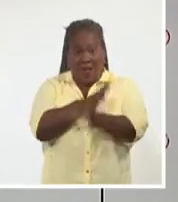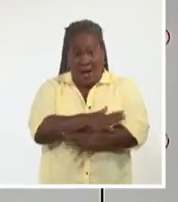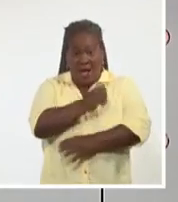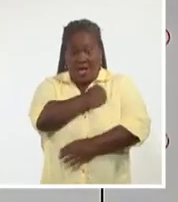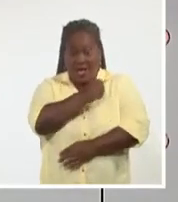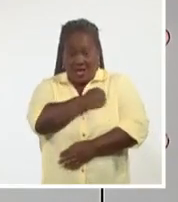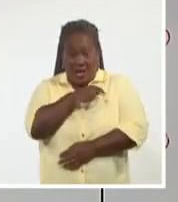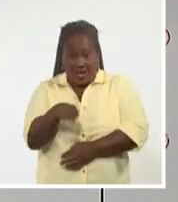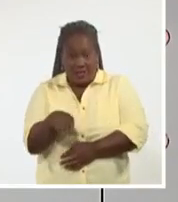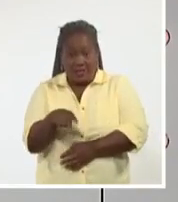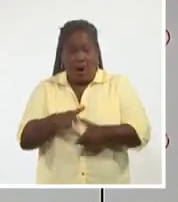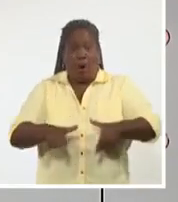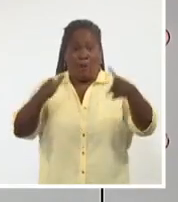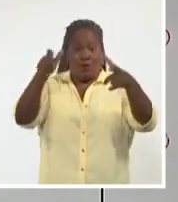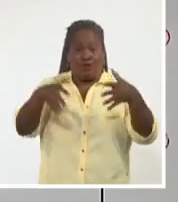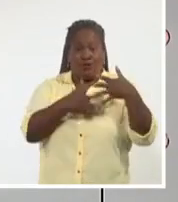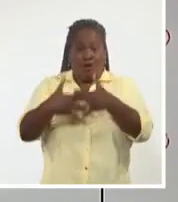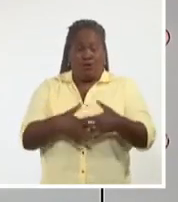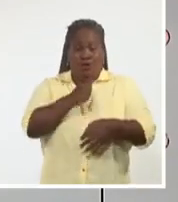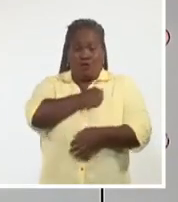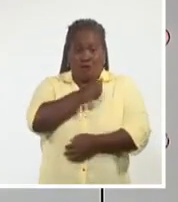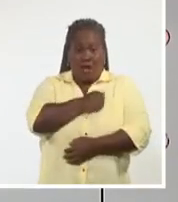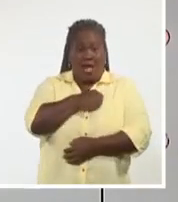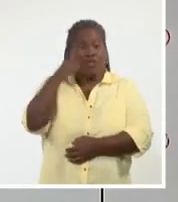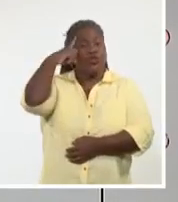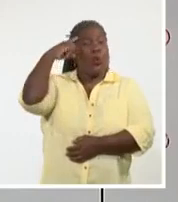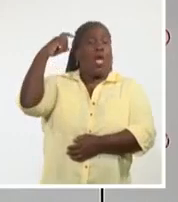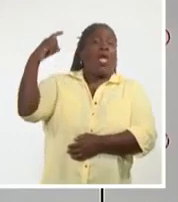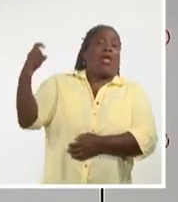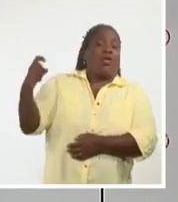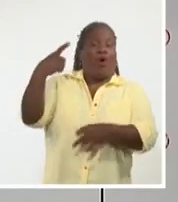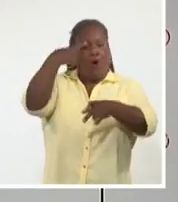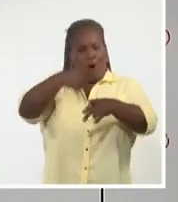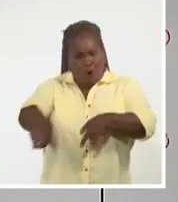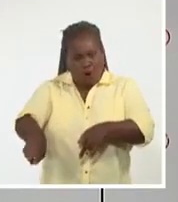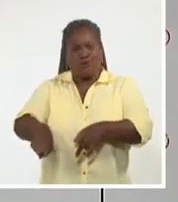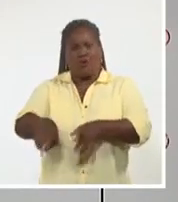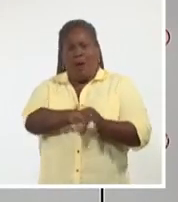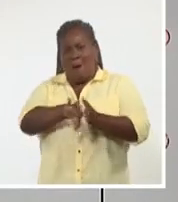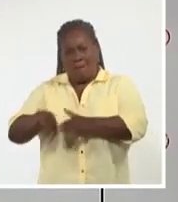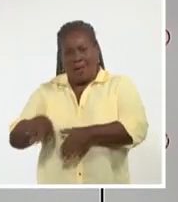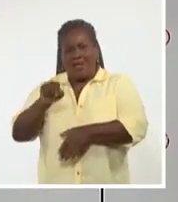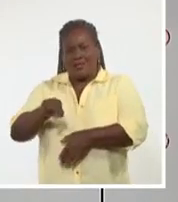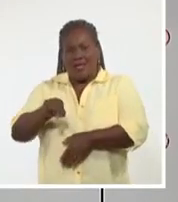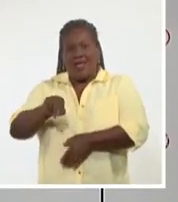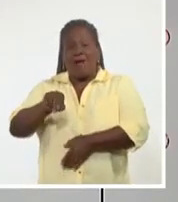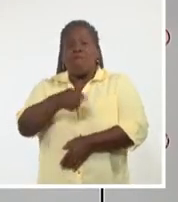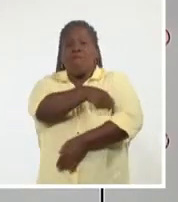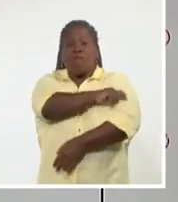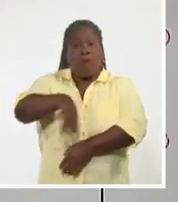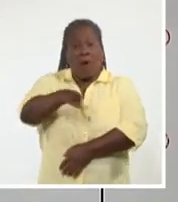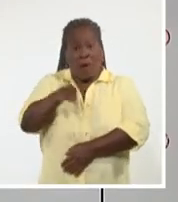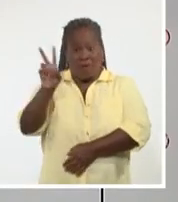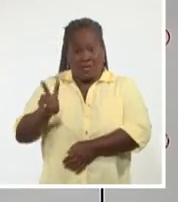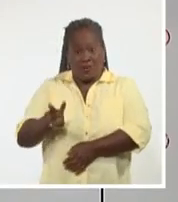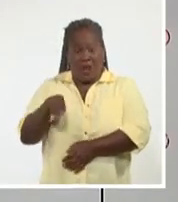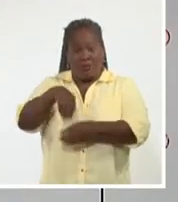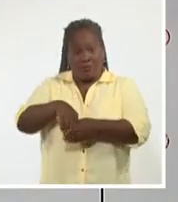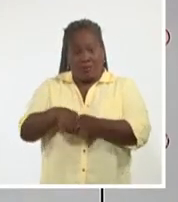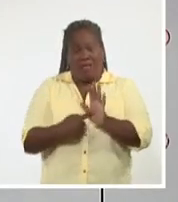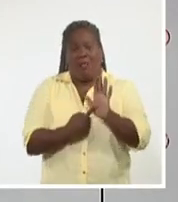en su delirium permanente y otra la que los venezolanos han mandatado mediante de las urnas aunque